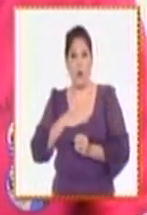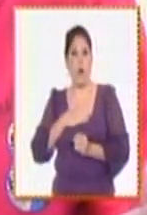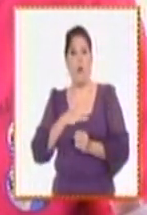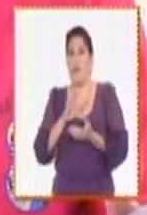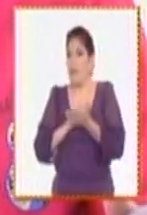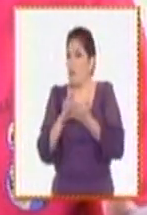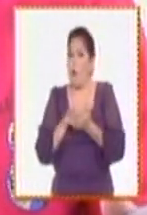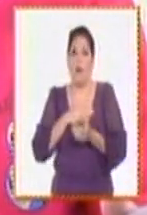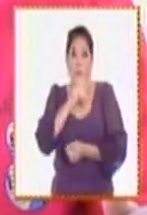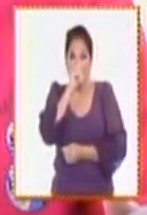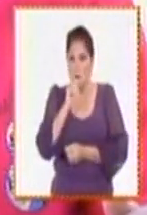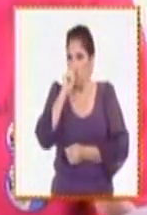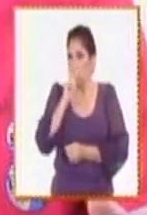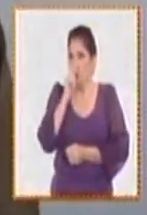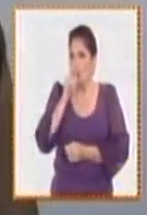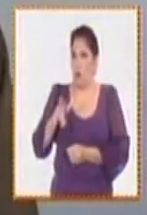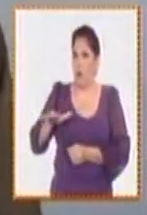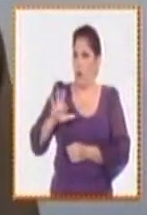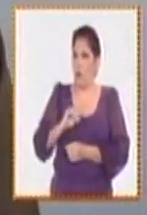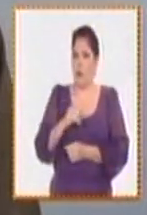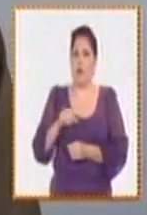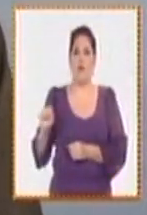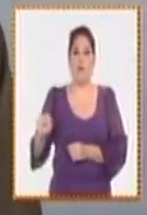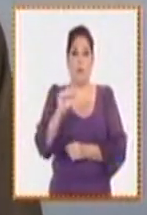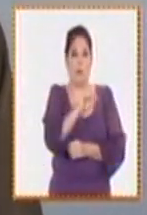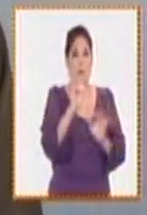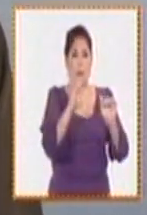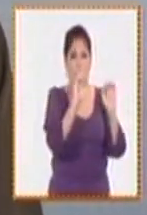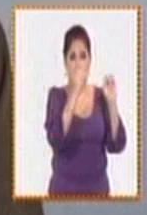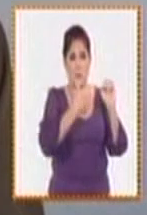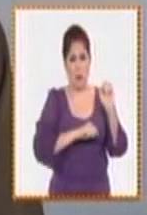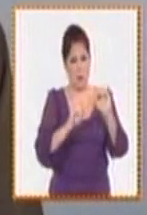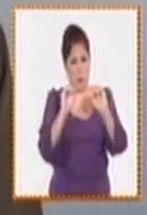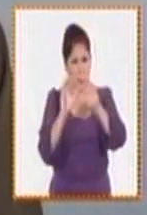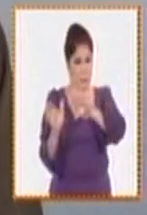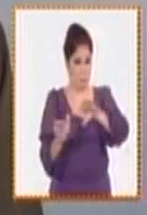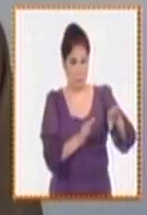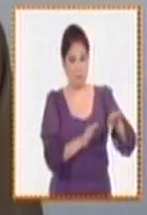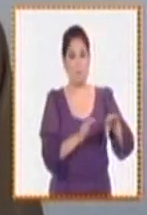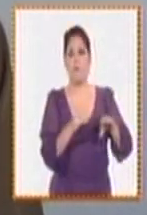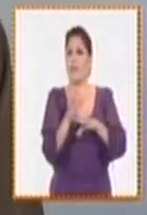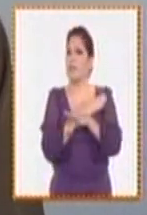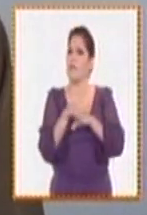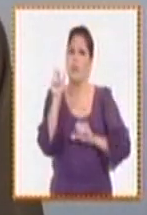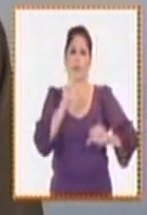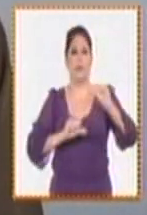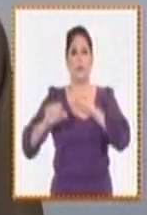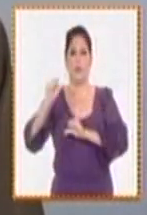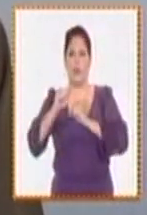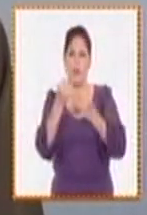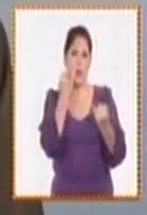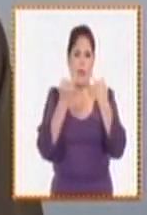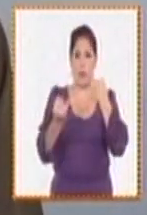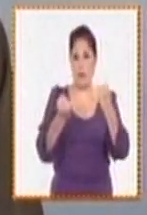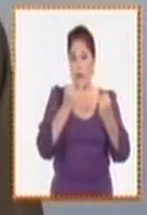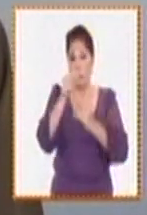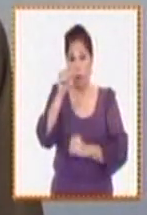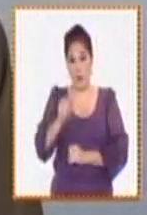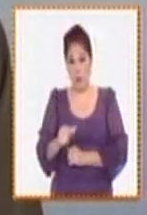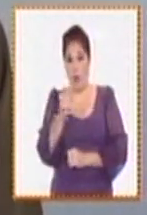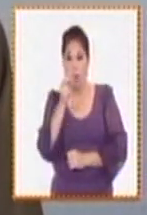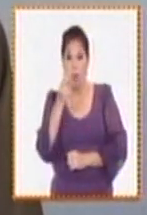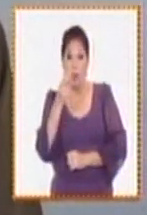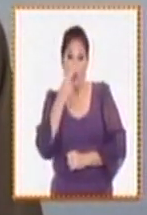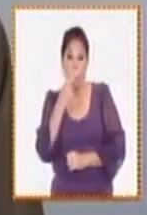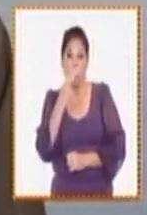bola, a jugar pelota, a llevarle a un parque. Son diversos los tipos de cannabinoides sintéticos que se han identificado. Los consumidores en ocasiones no